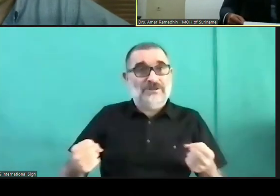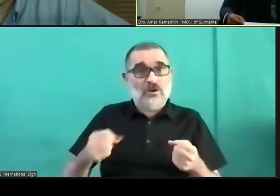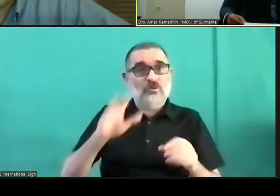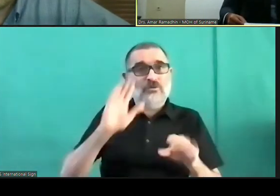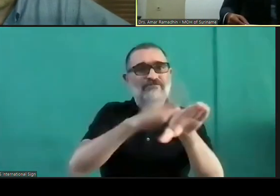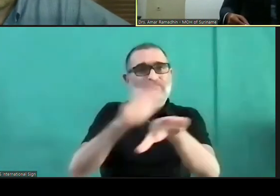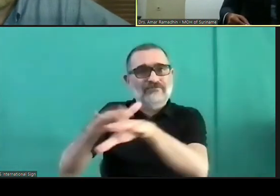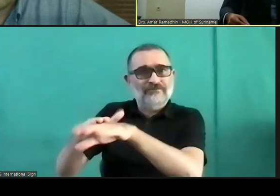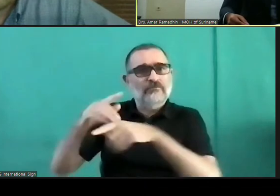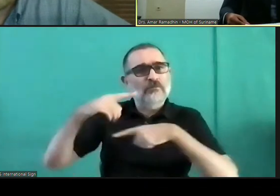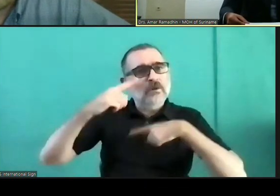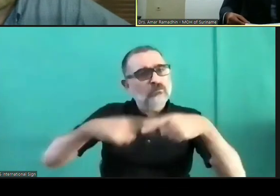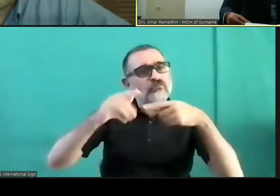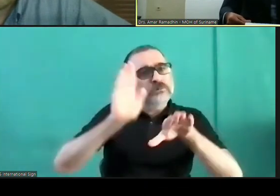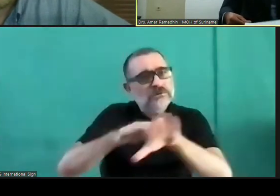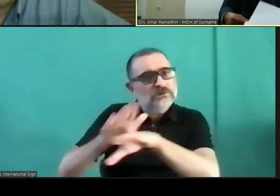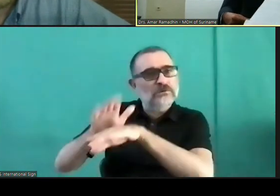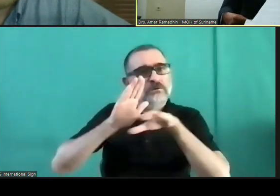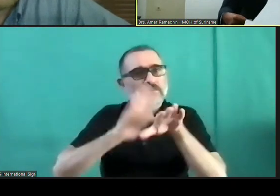en los